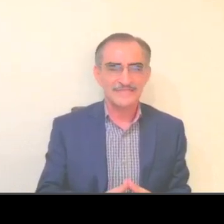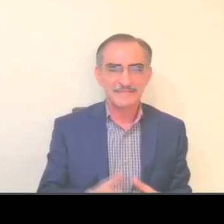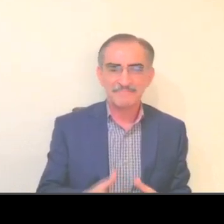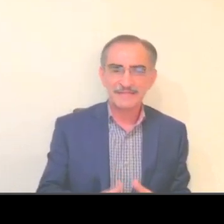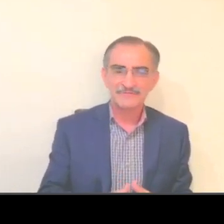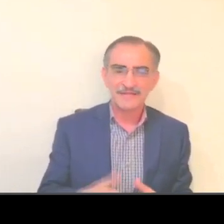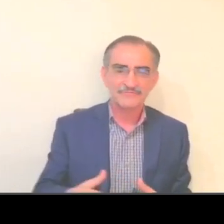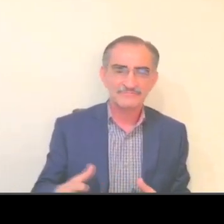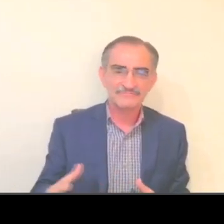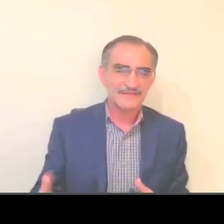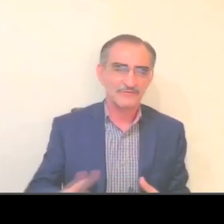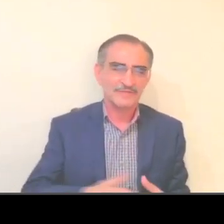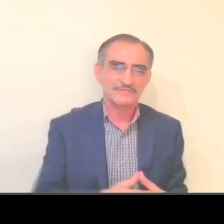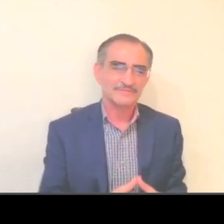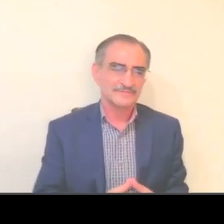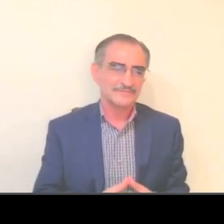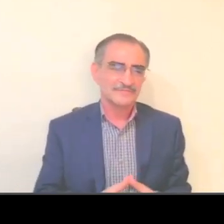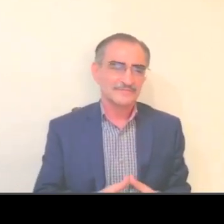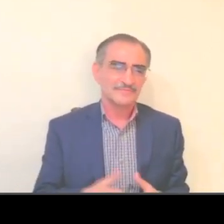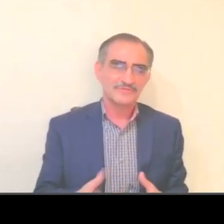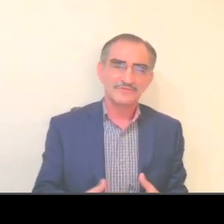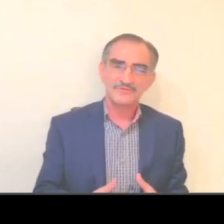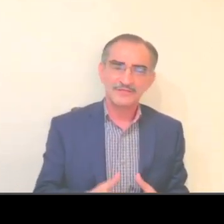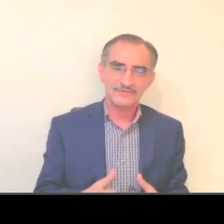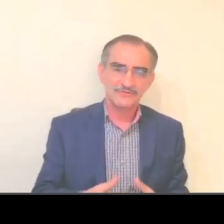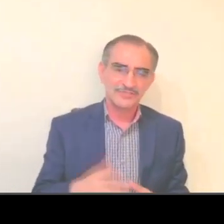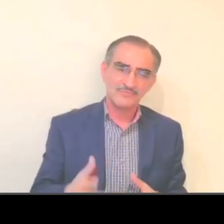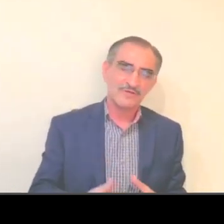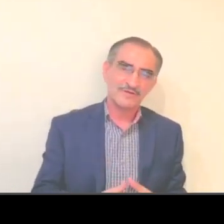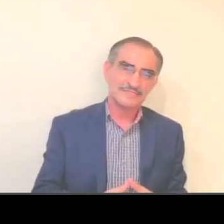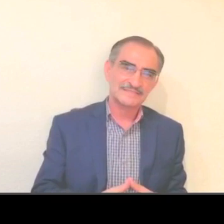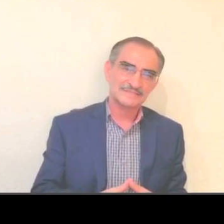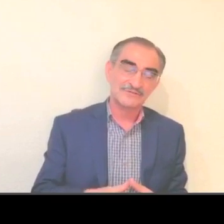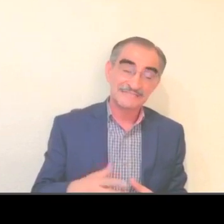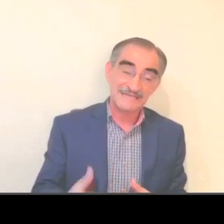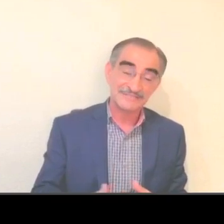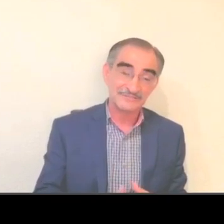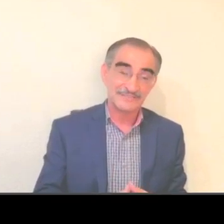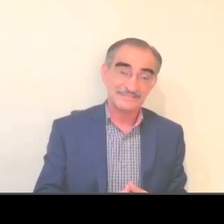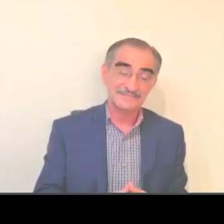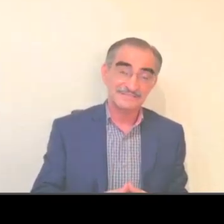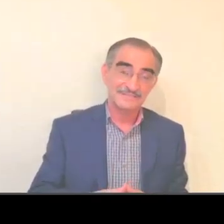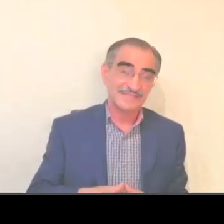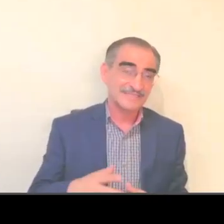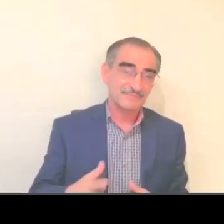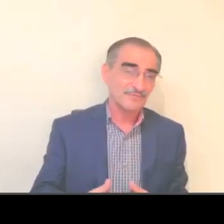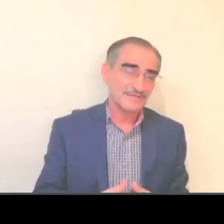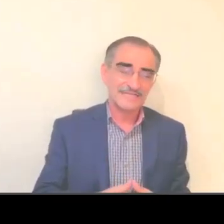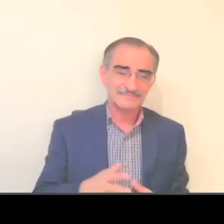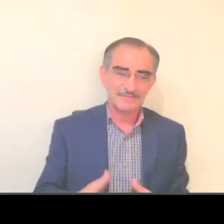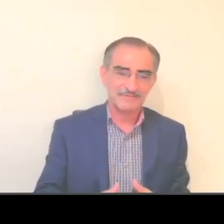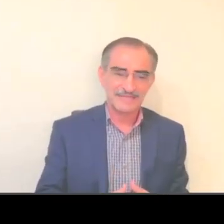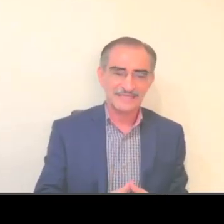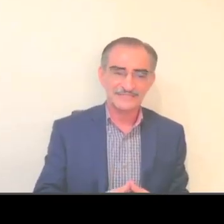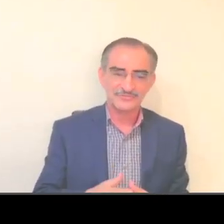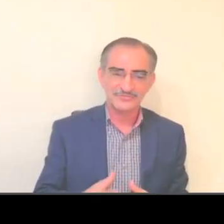riesgos y el impacto de algún fenómeno. Por todo ello, los inmuebles o instalaciones, ya sean públicas, privadas o